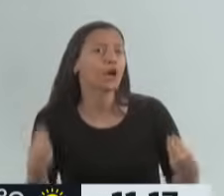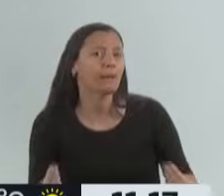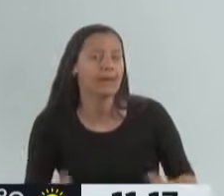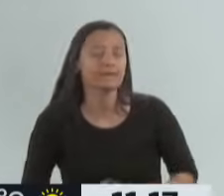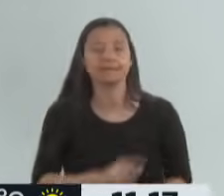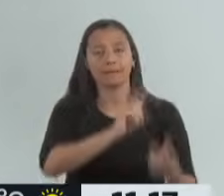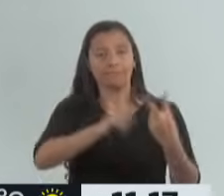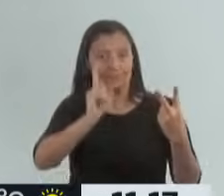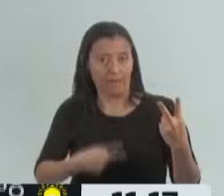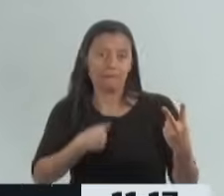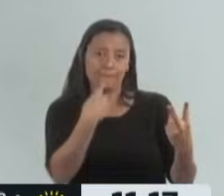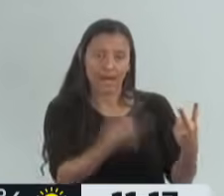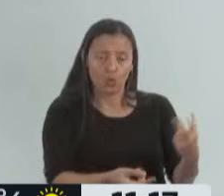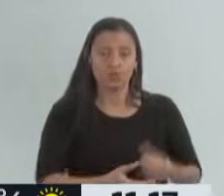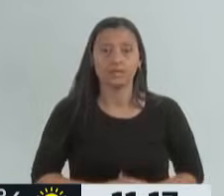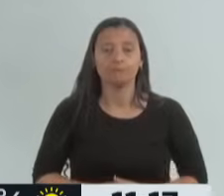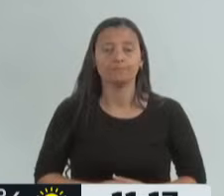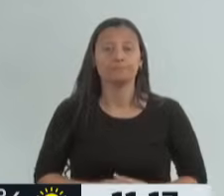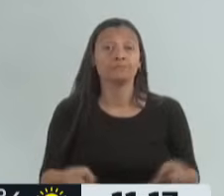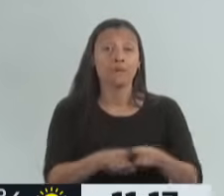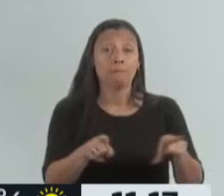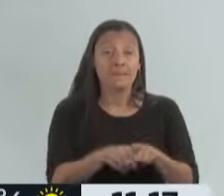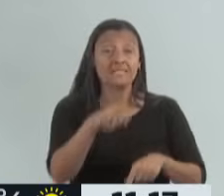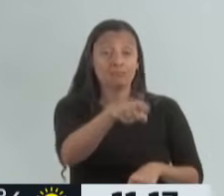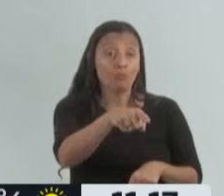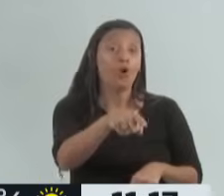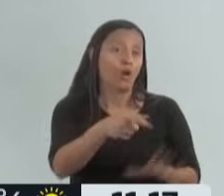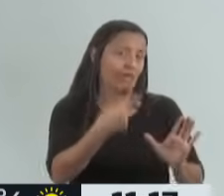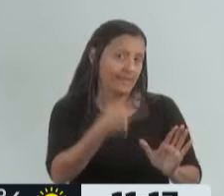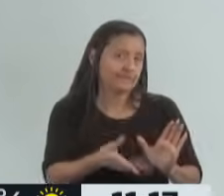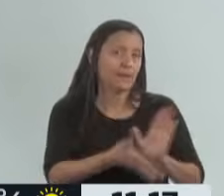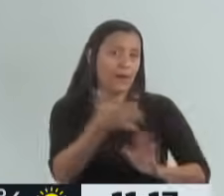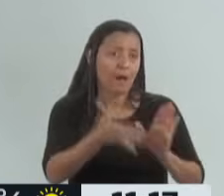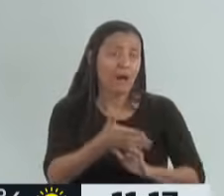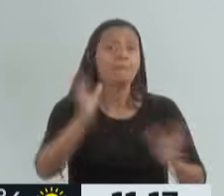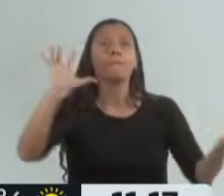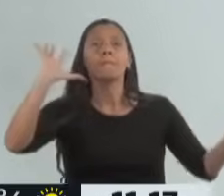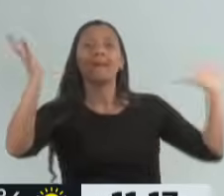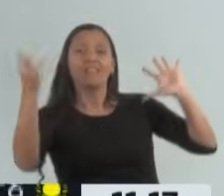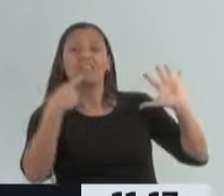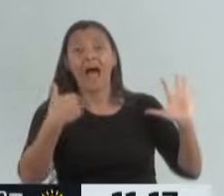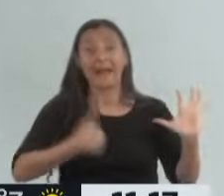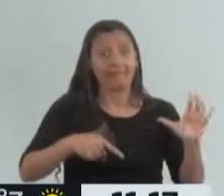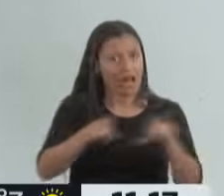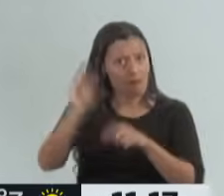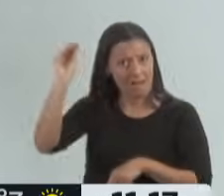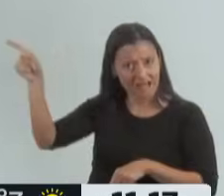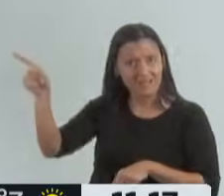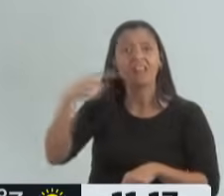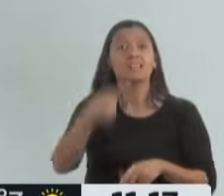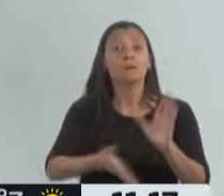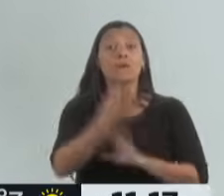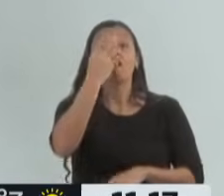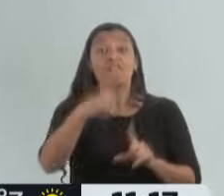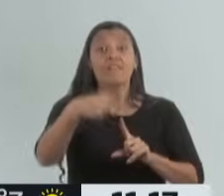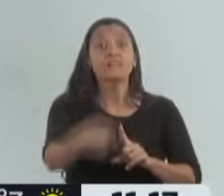quiero preguntar por qué, de acuerdo a lo que están anticipando tanto el servicio meteorológico, tanto en Argentina como en Brasil, el fin de semana